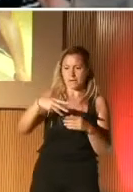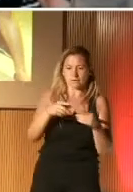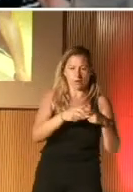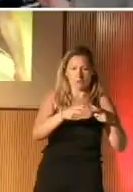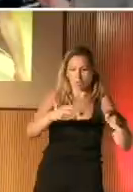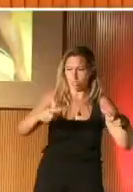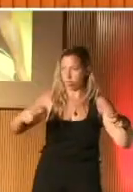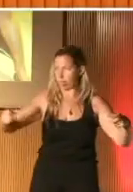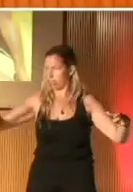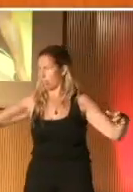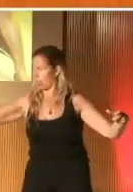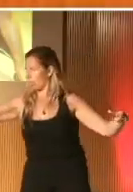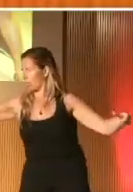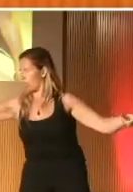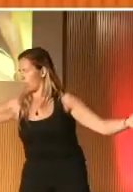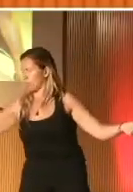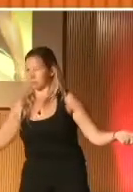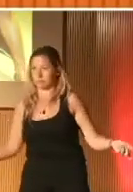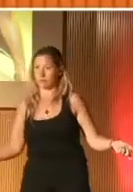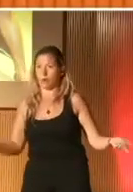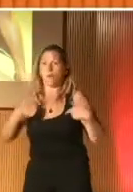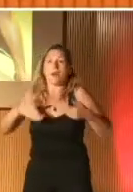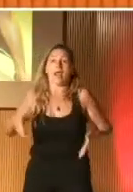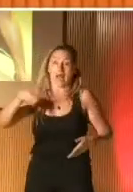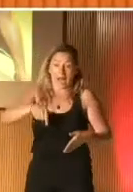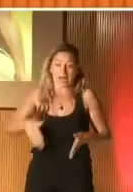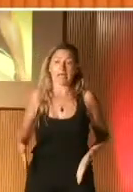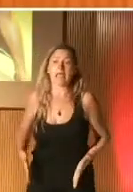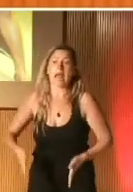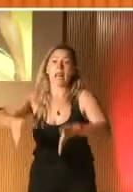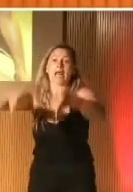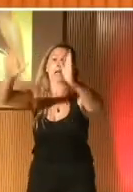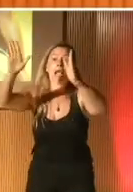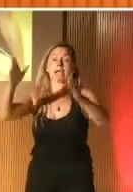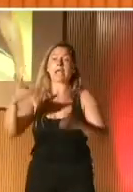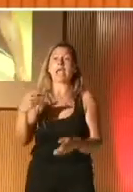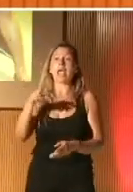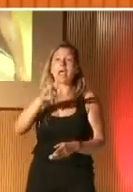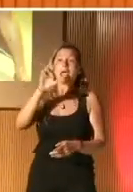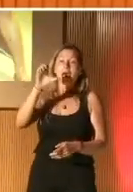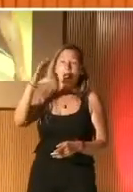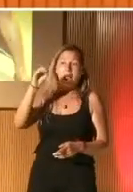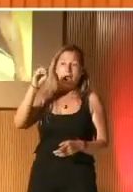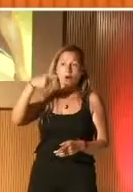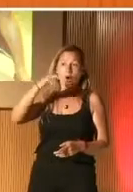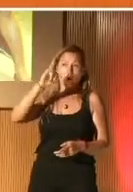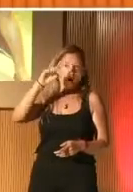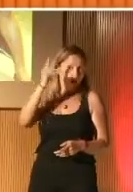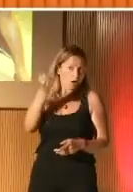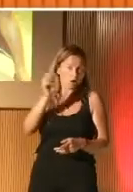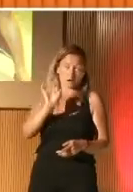Joder, encuéntrate un sitio donde la calle recogida he medido hace un rato, creo que medía 600 metros. O sea, necesitamos